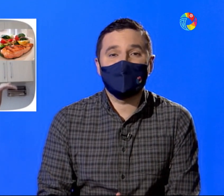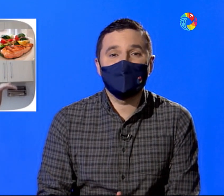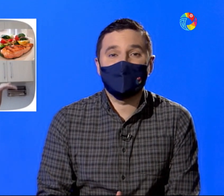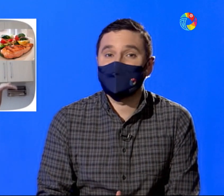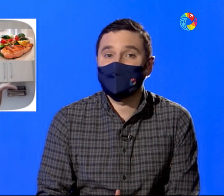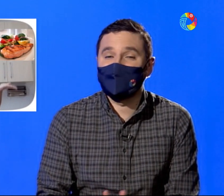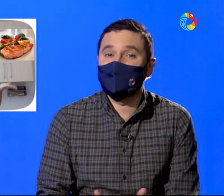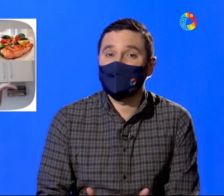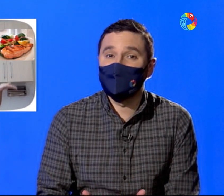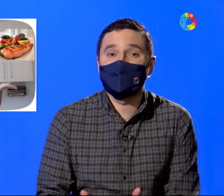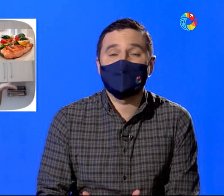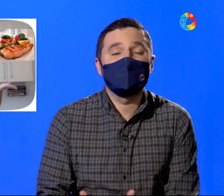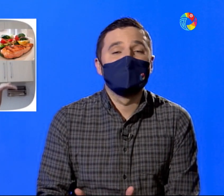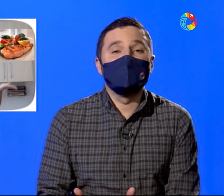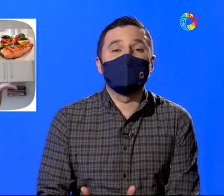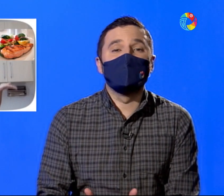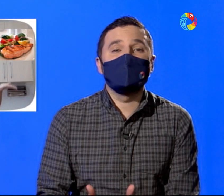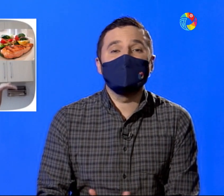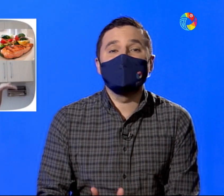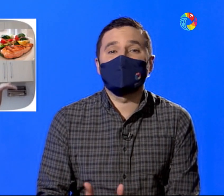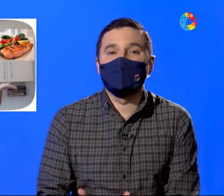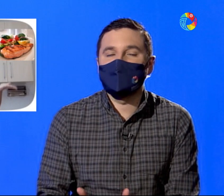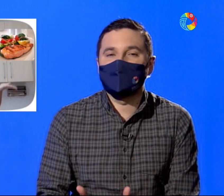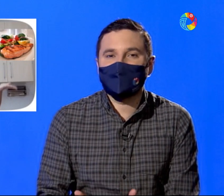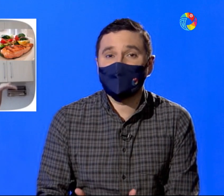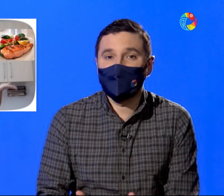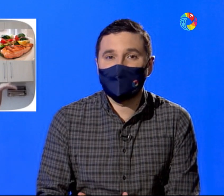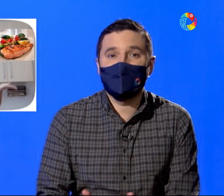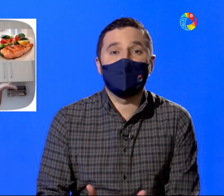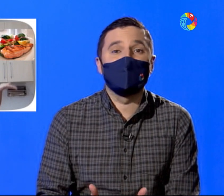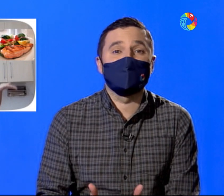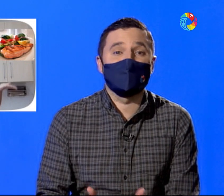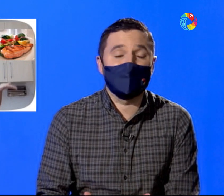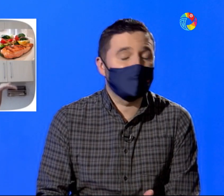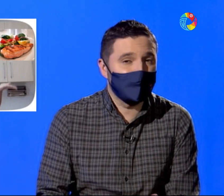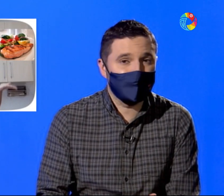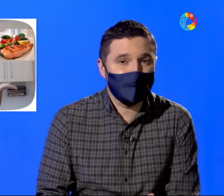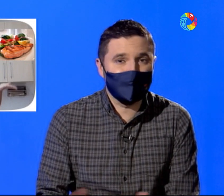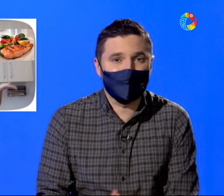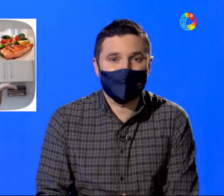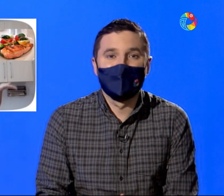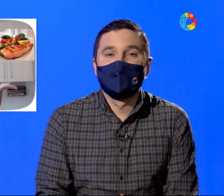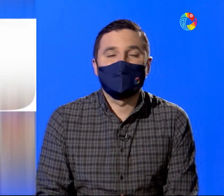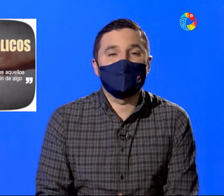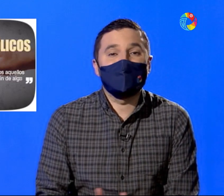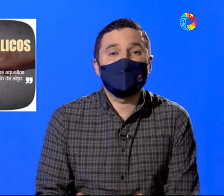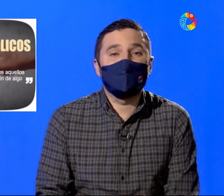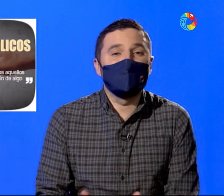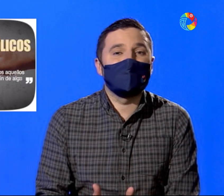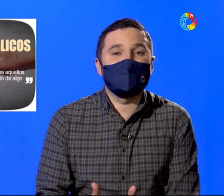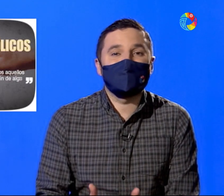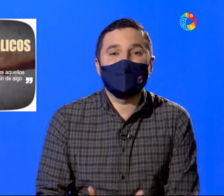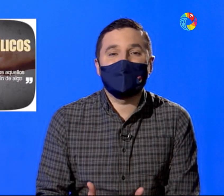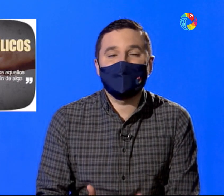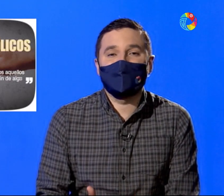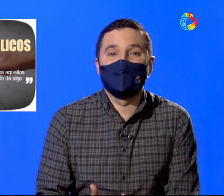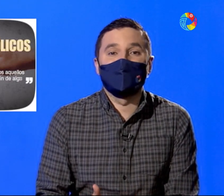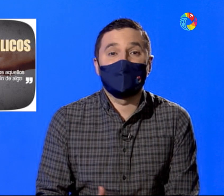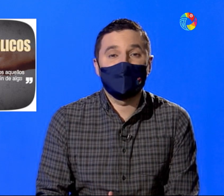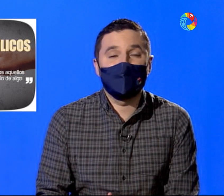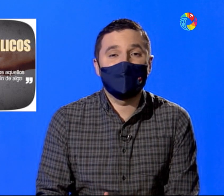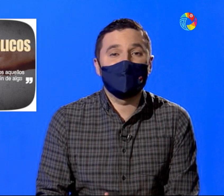comer sano para mantener la salud mental y cómo elegir la comida más saludable aunque se tengan menos ingresos. También la psicóloga Natalia